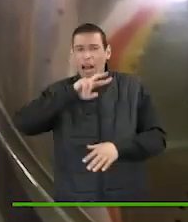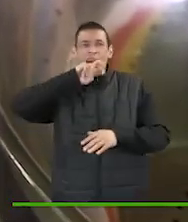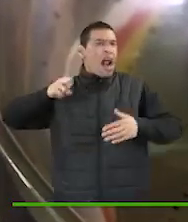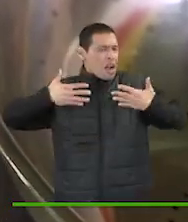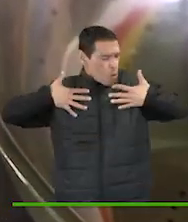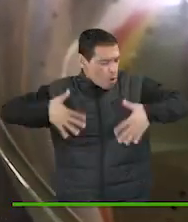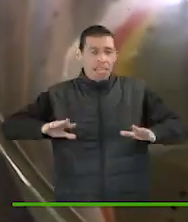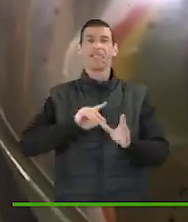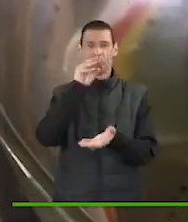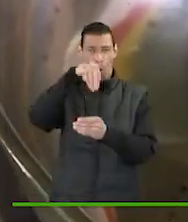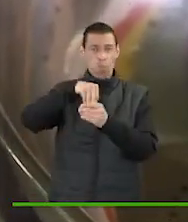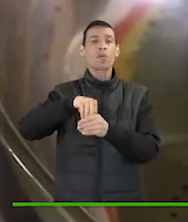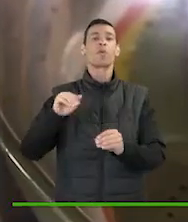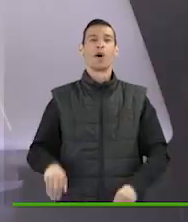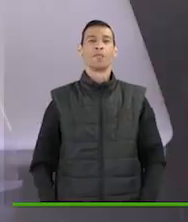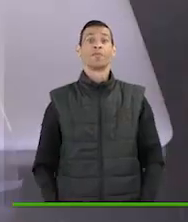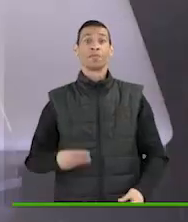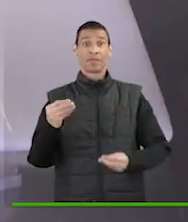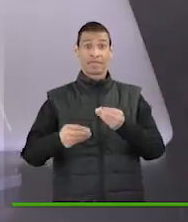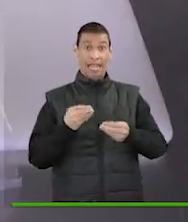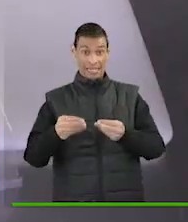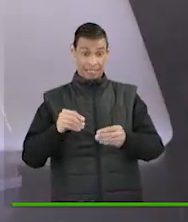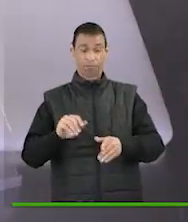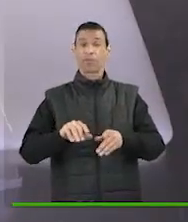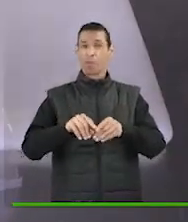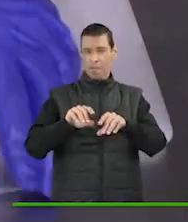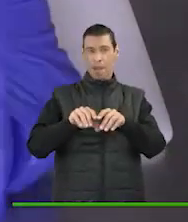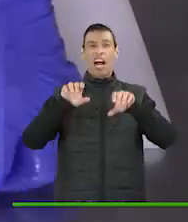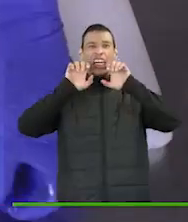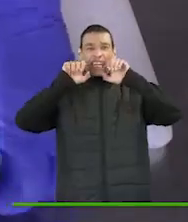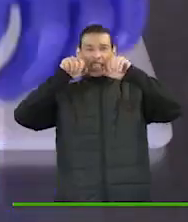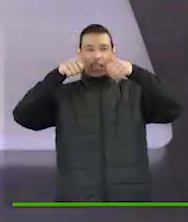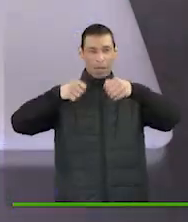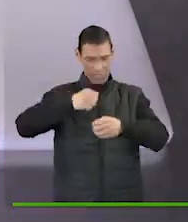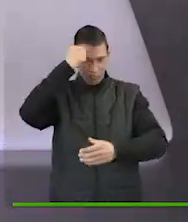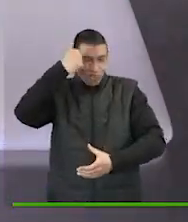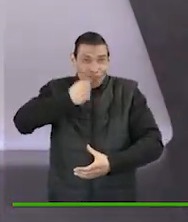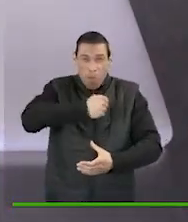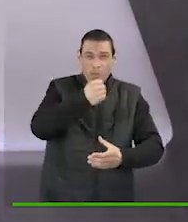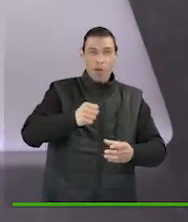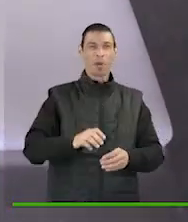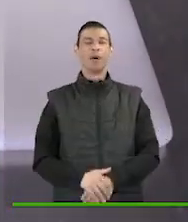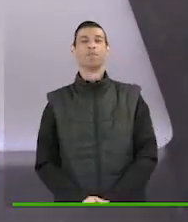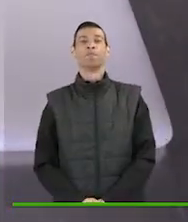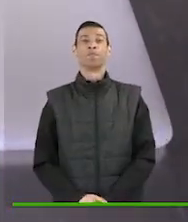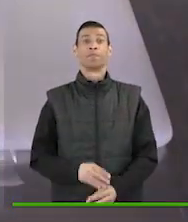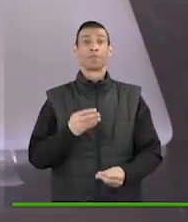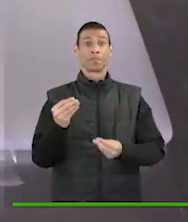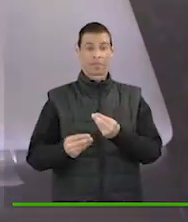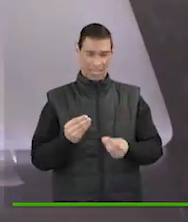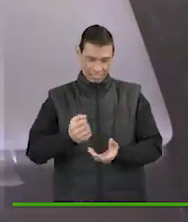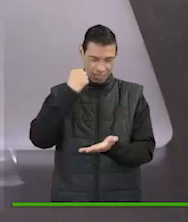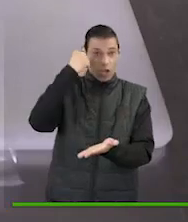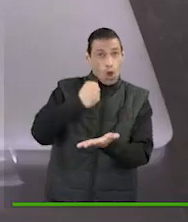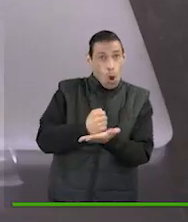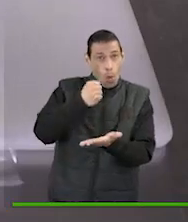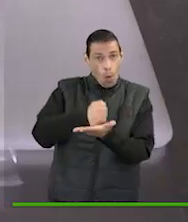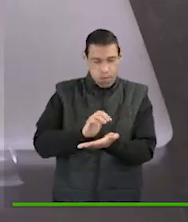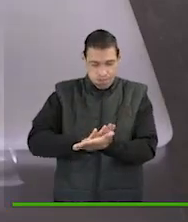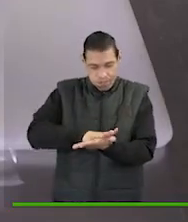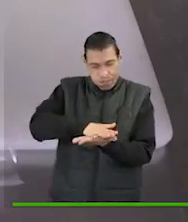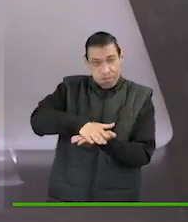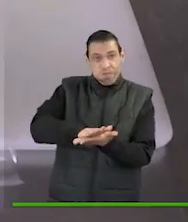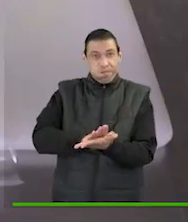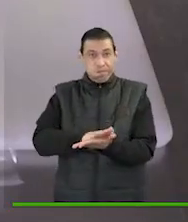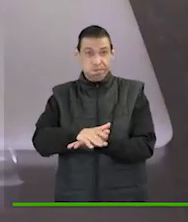eso vamos a utilizar maíz peto entonces lo que vamos a hacer es aplanarla la vamos a